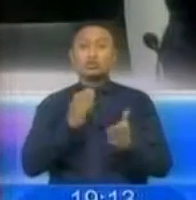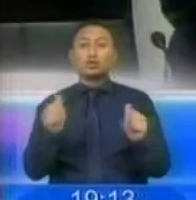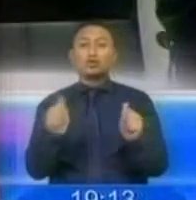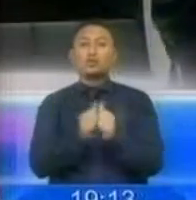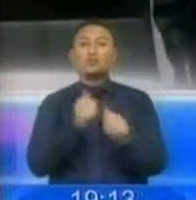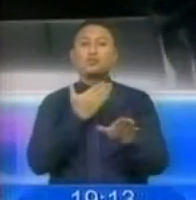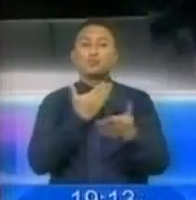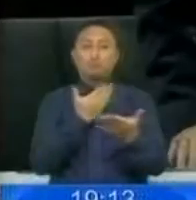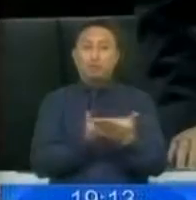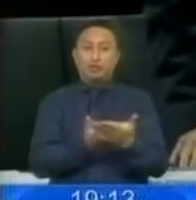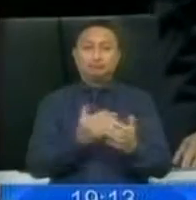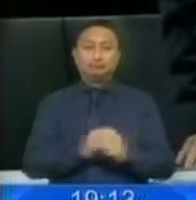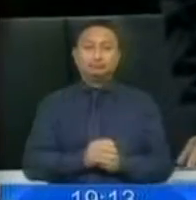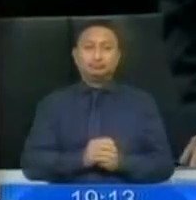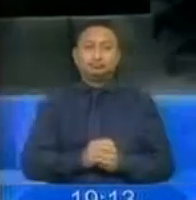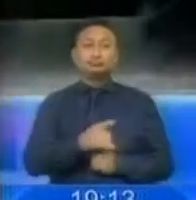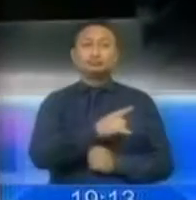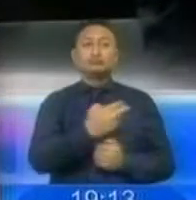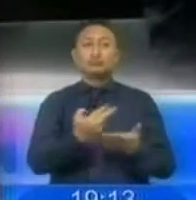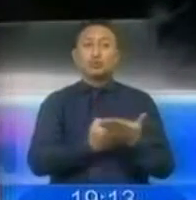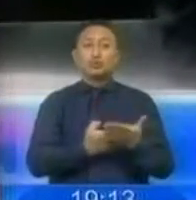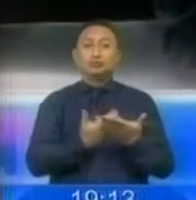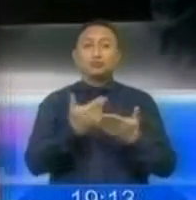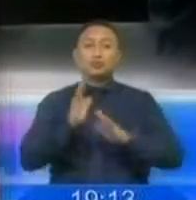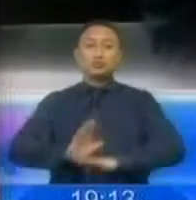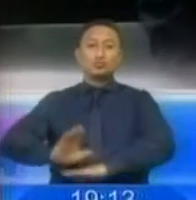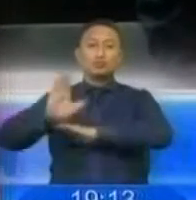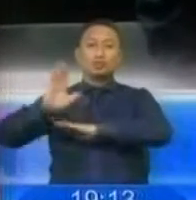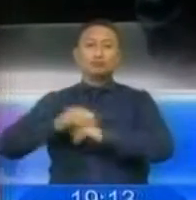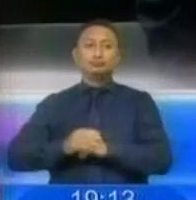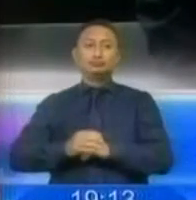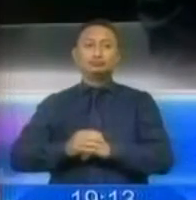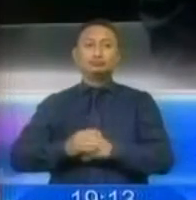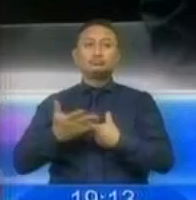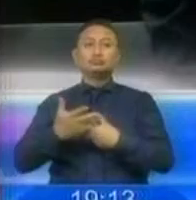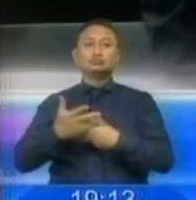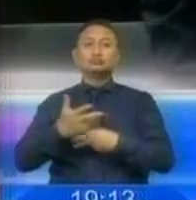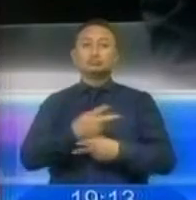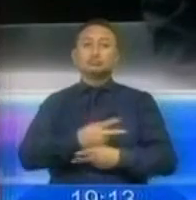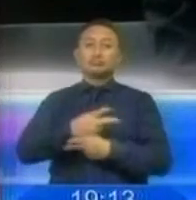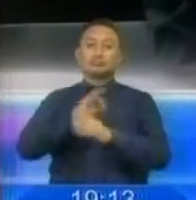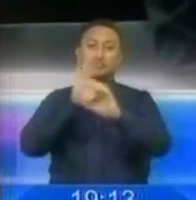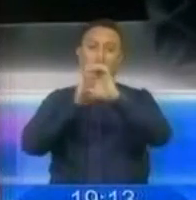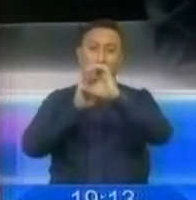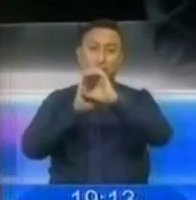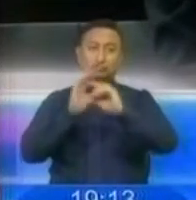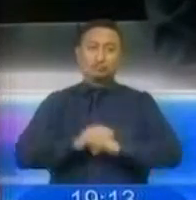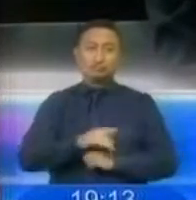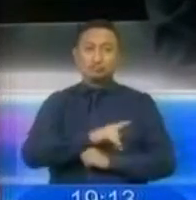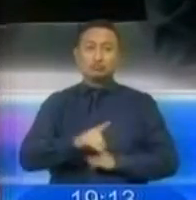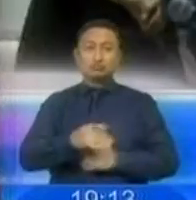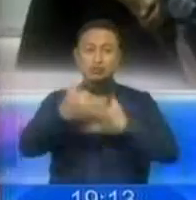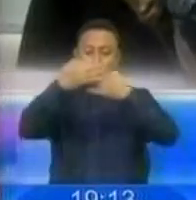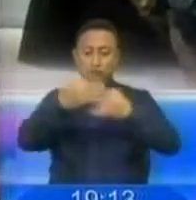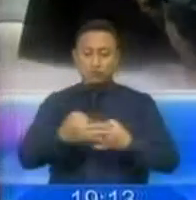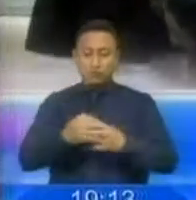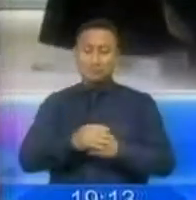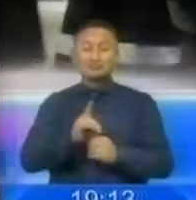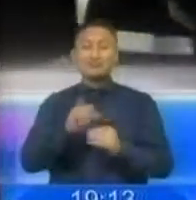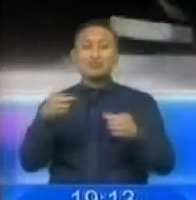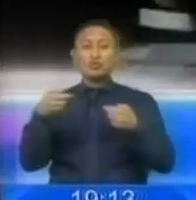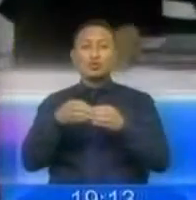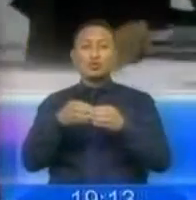parte, en esta misma sesión, tomando el juramento de rigor, el Consejo de Participación Transitorio posesionó oficialmente a la